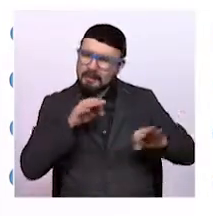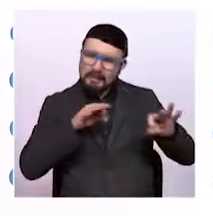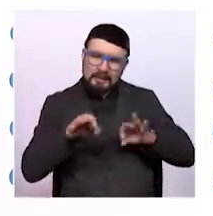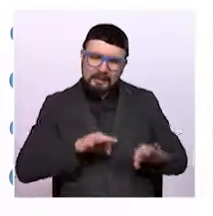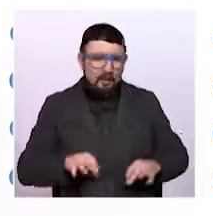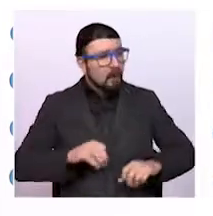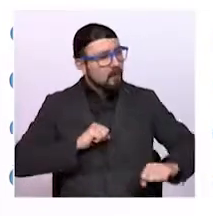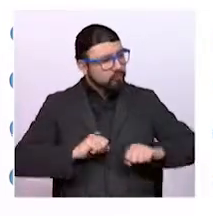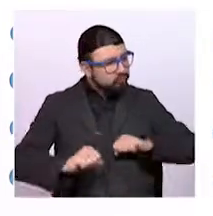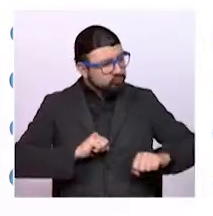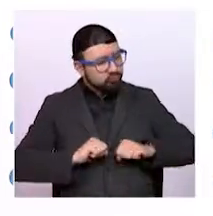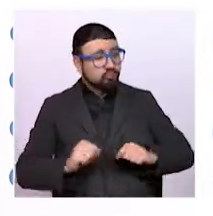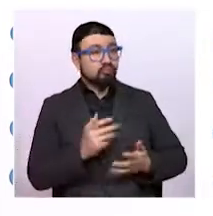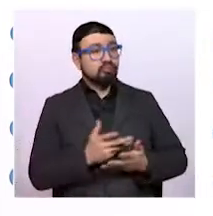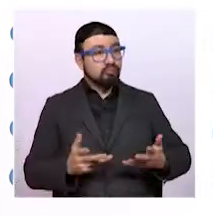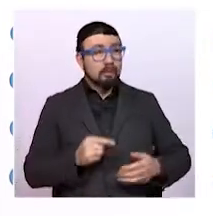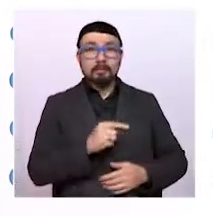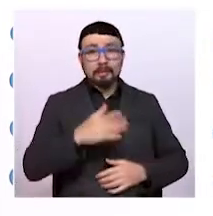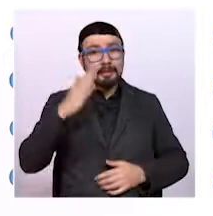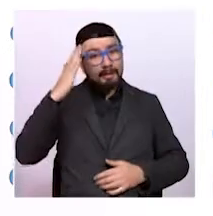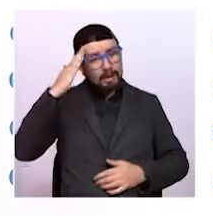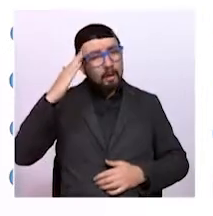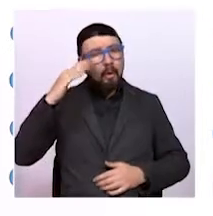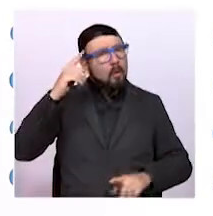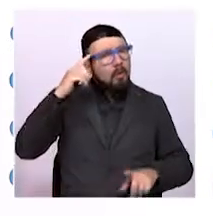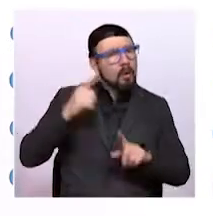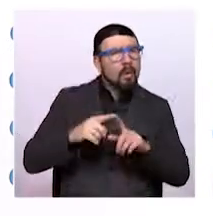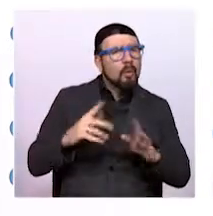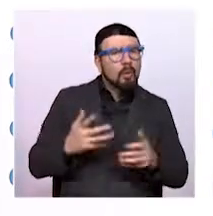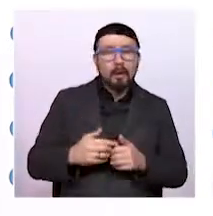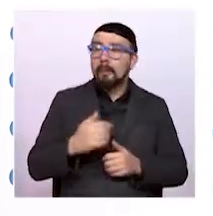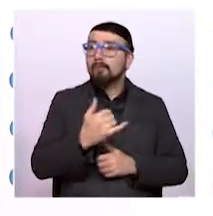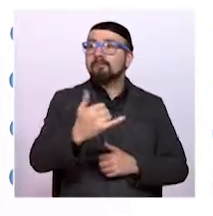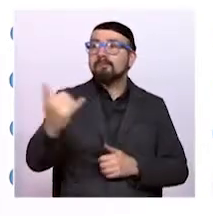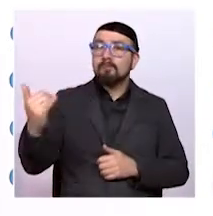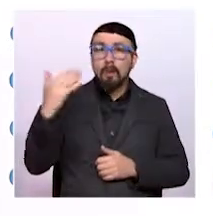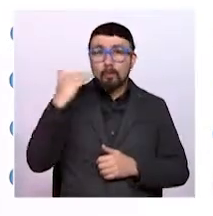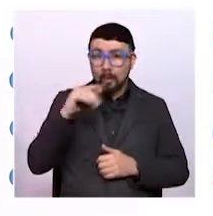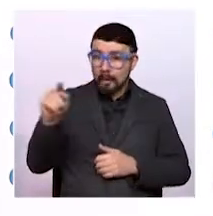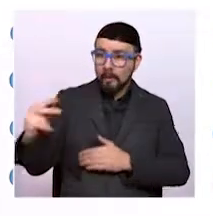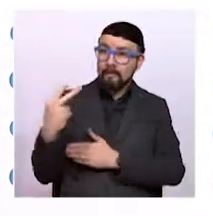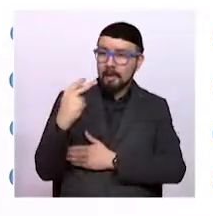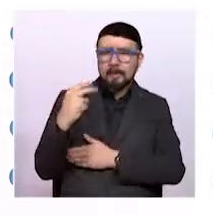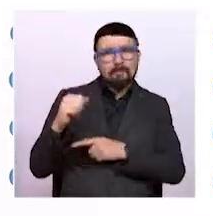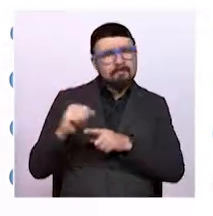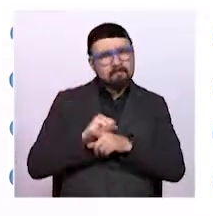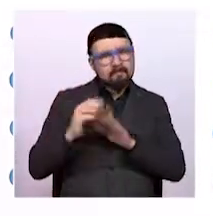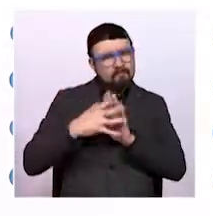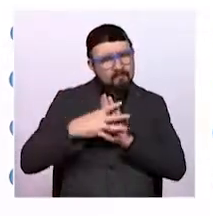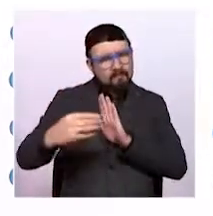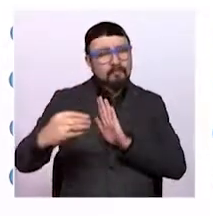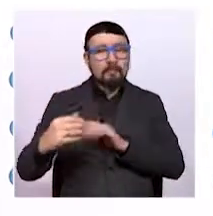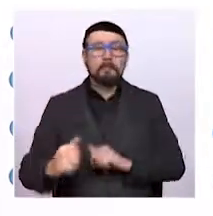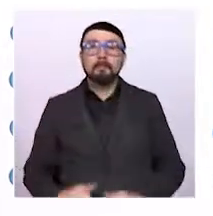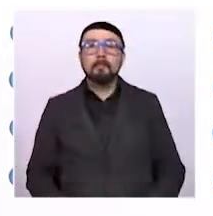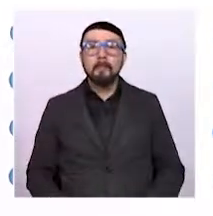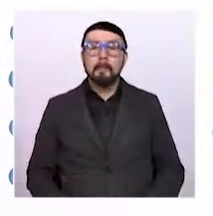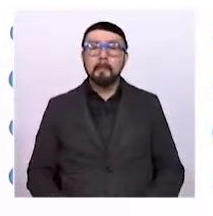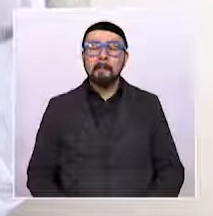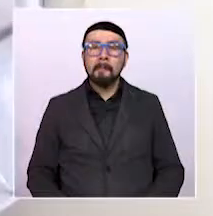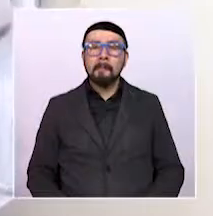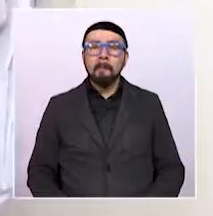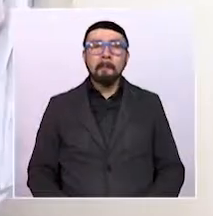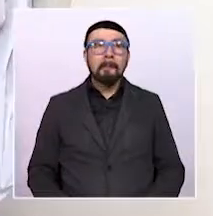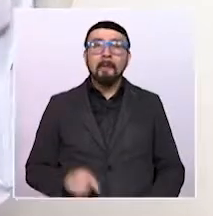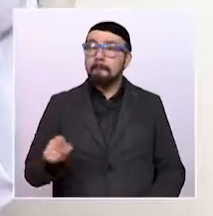ejercicios realmente yo sé que la idea es que todas las mujeres que nos están viendo lo pongan en práctica vamos a resolver otra